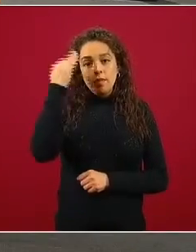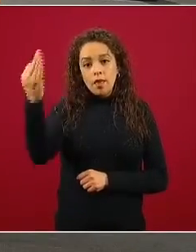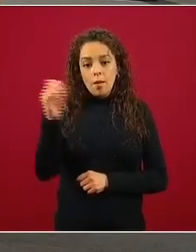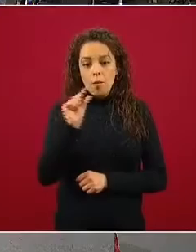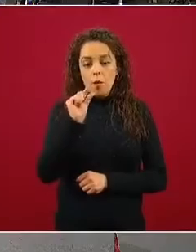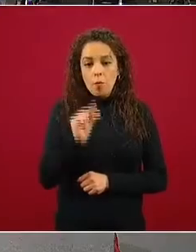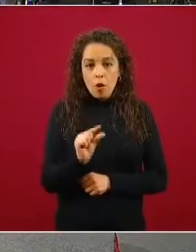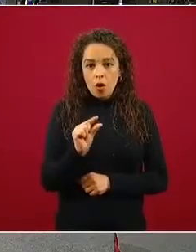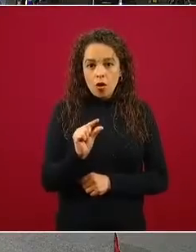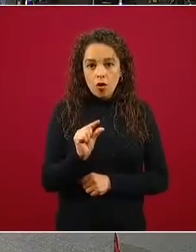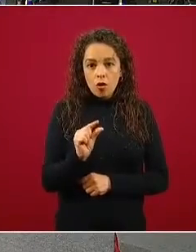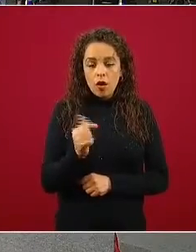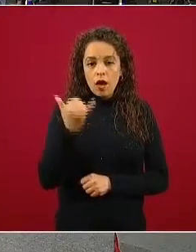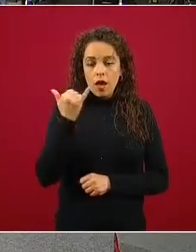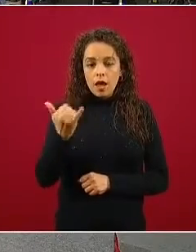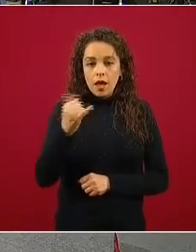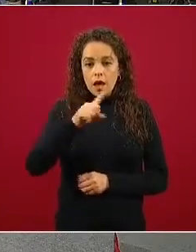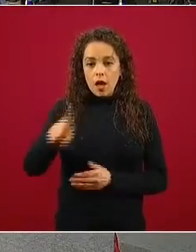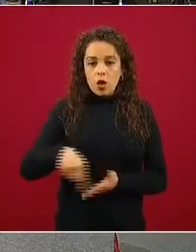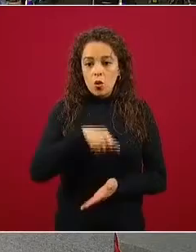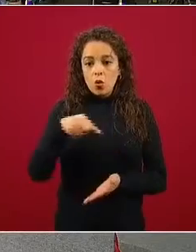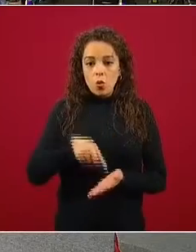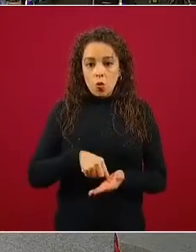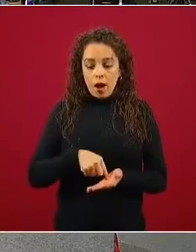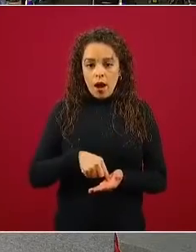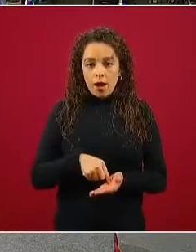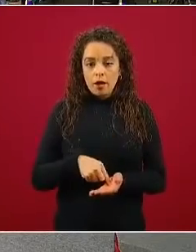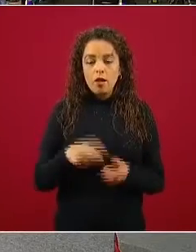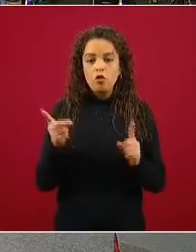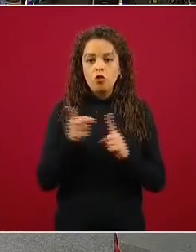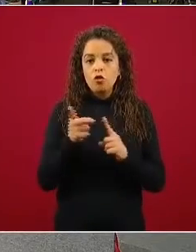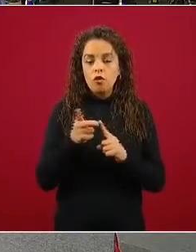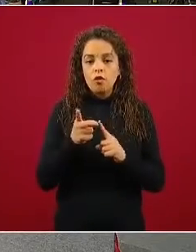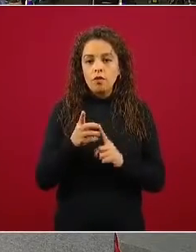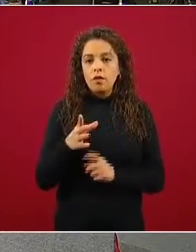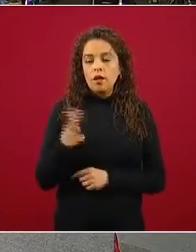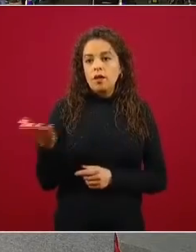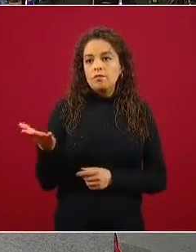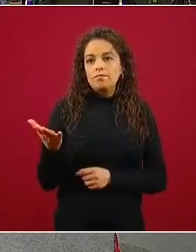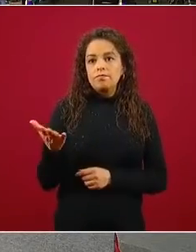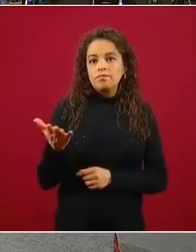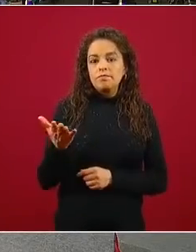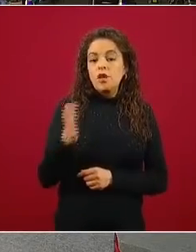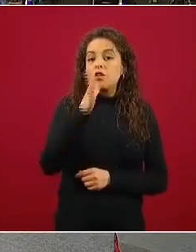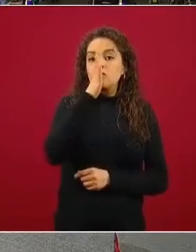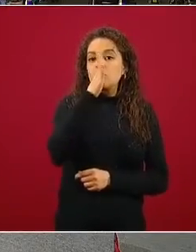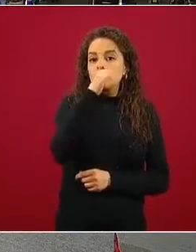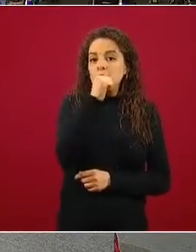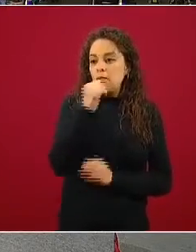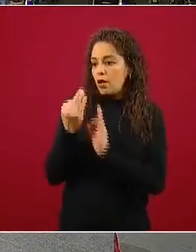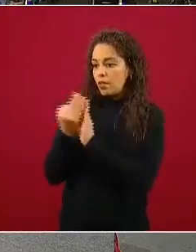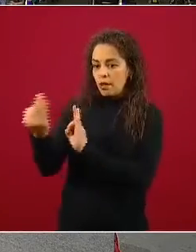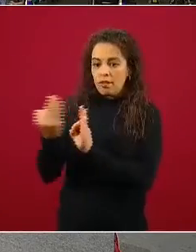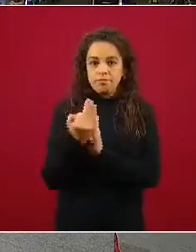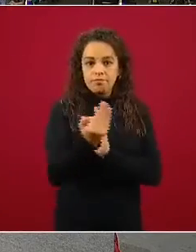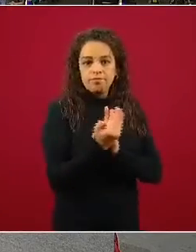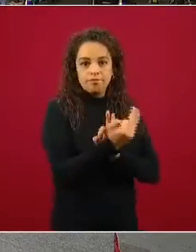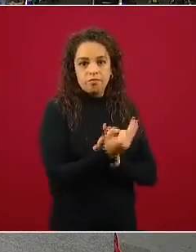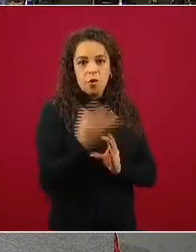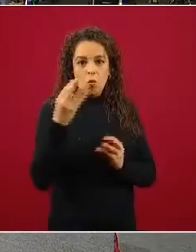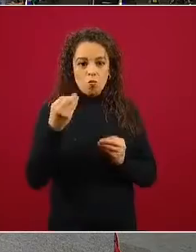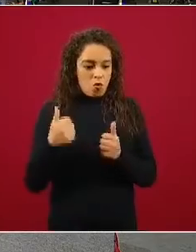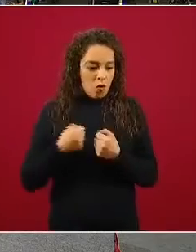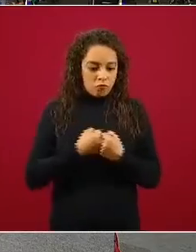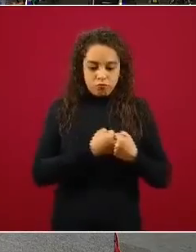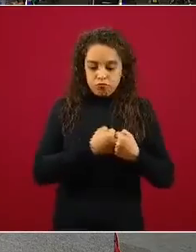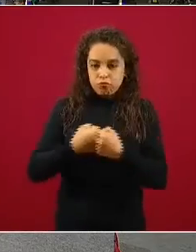espacios localizados, sobre todo espacios donde no se puede asegurar la sana distancia. El transporte, los salones